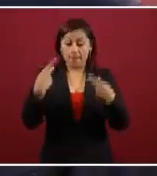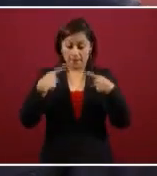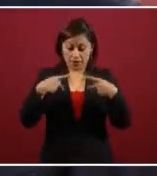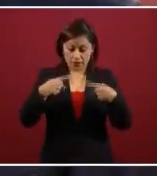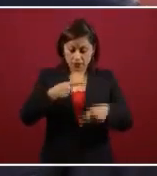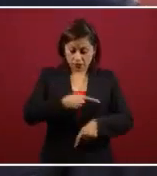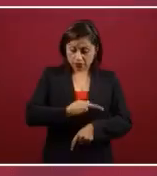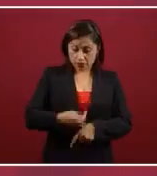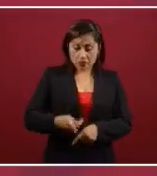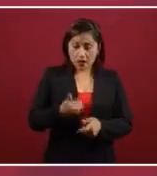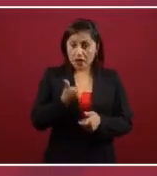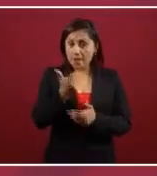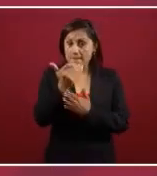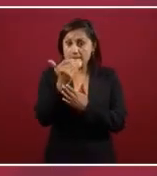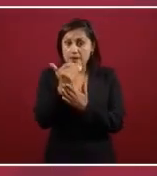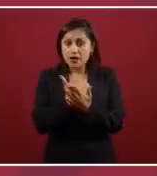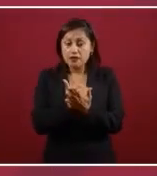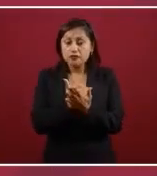es el que da más.